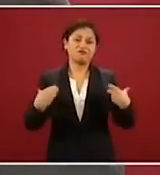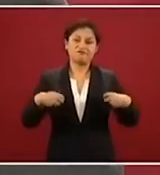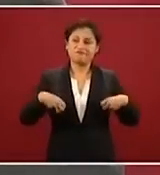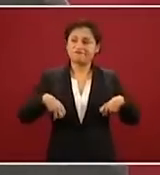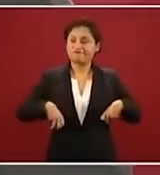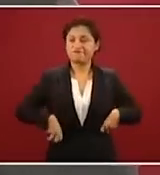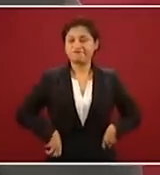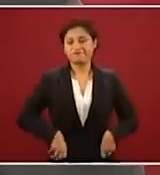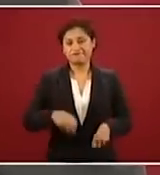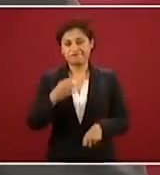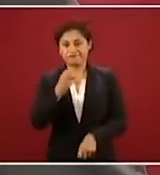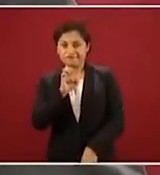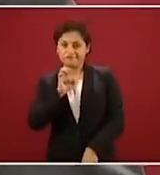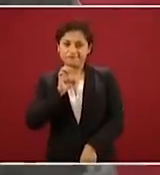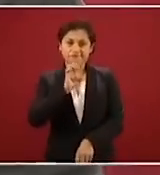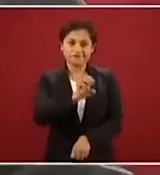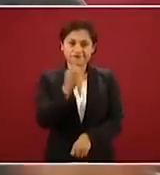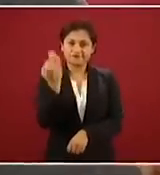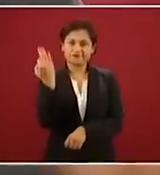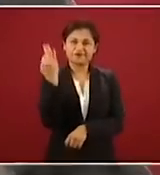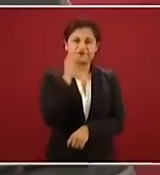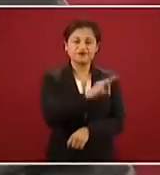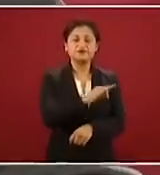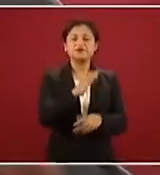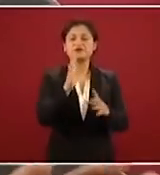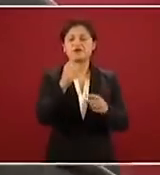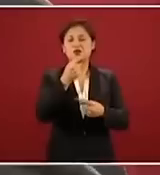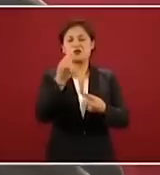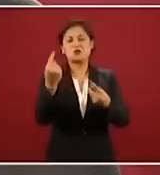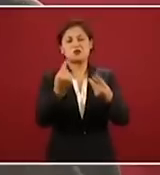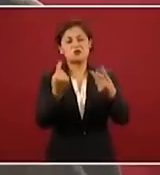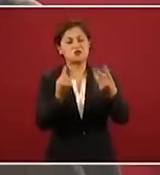fraudes, un desastre.